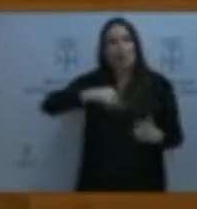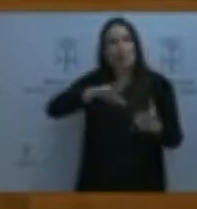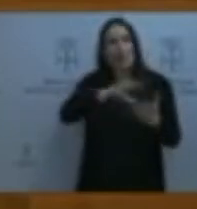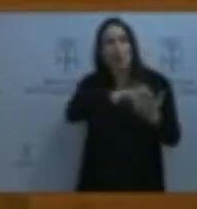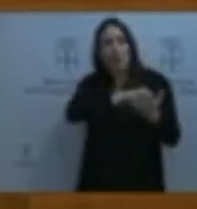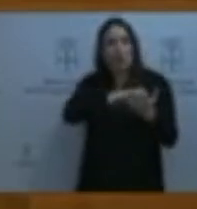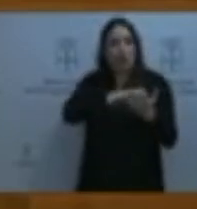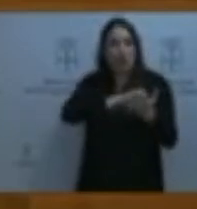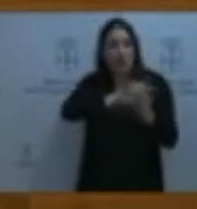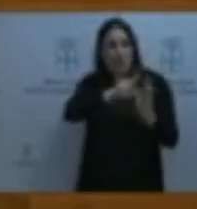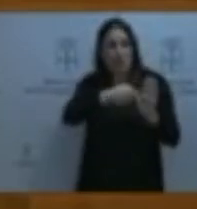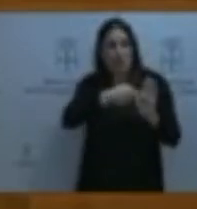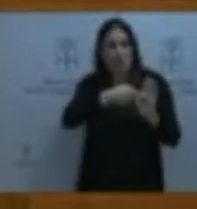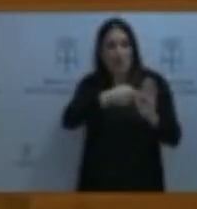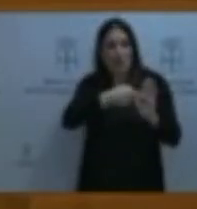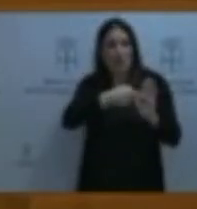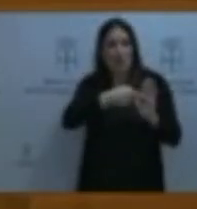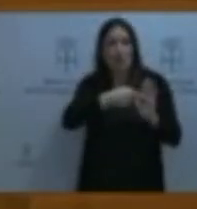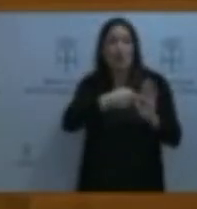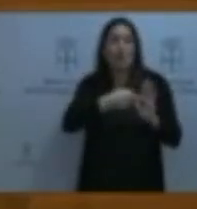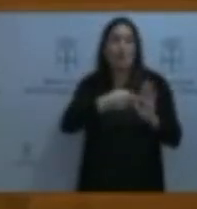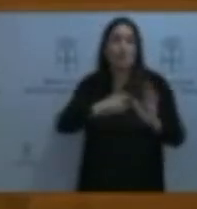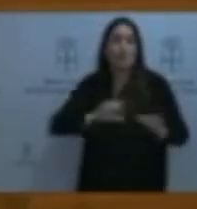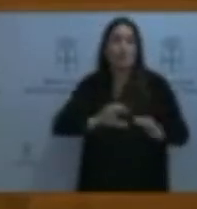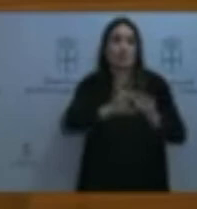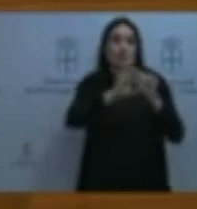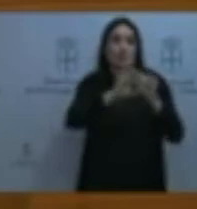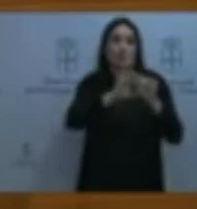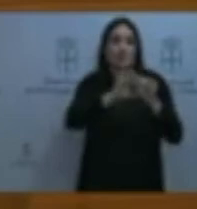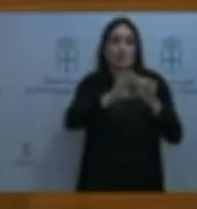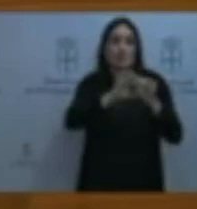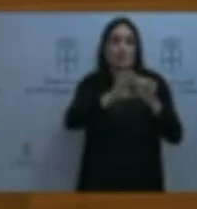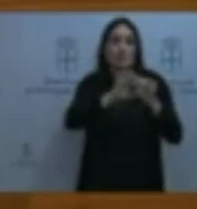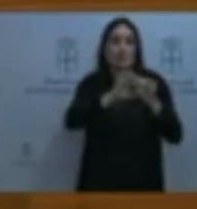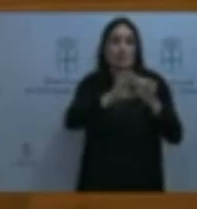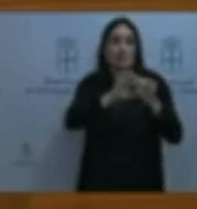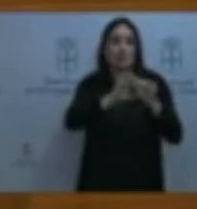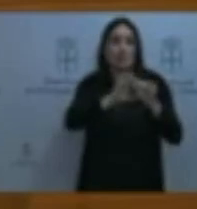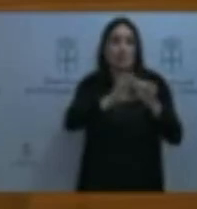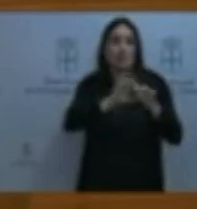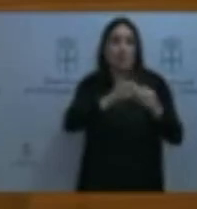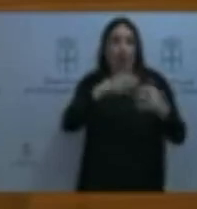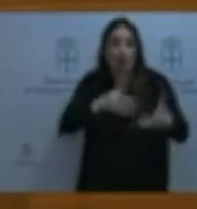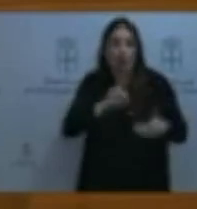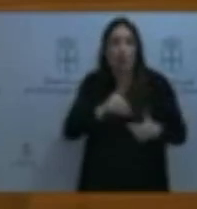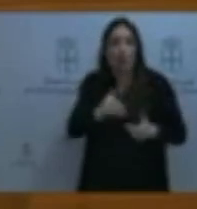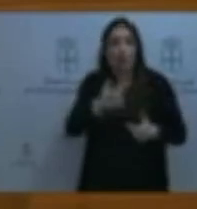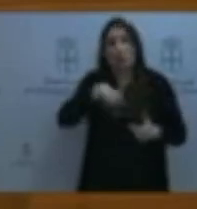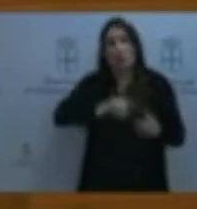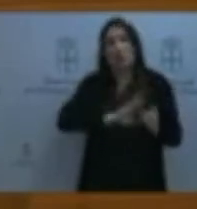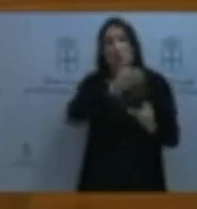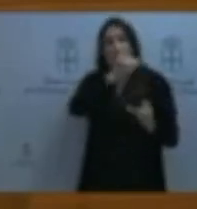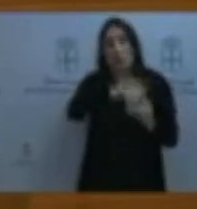este primer punto hacen incidencia en el actual o en el futuro. Nosotros la votación va a ser